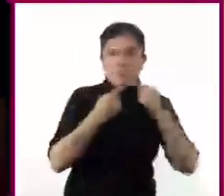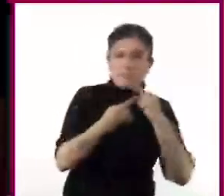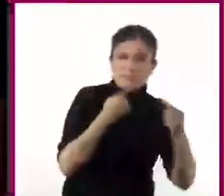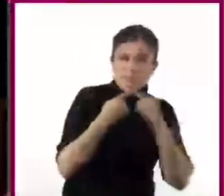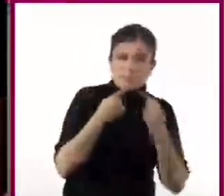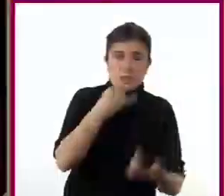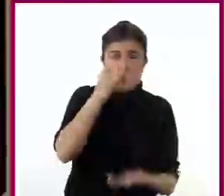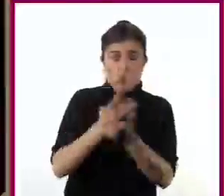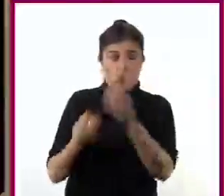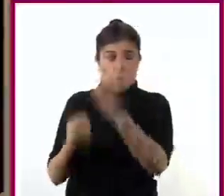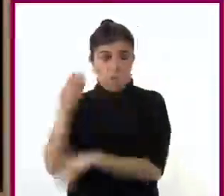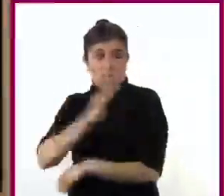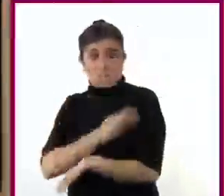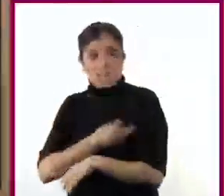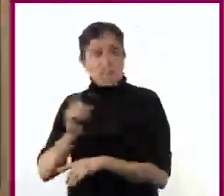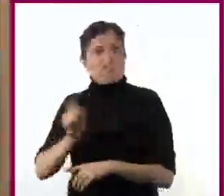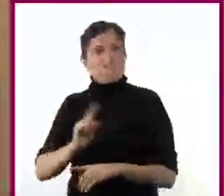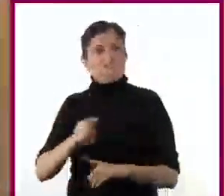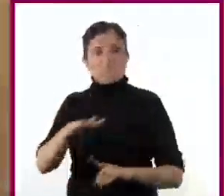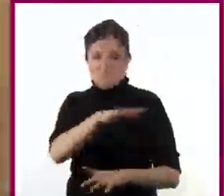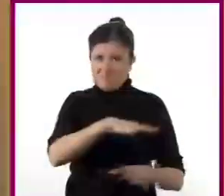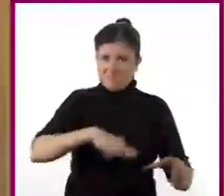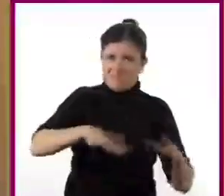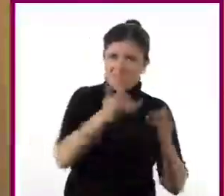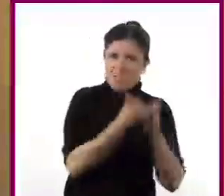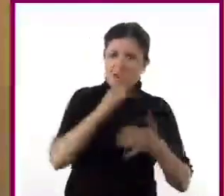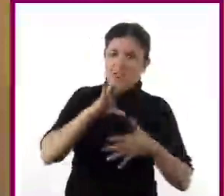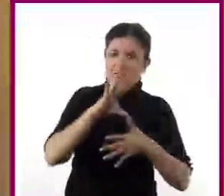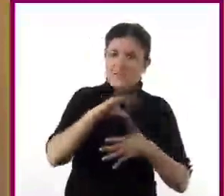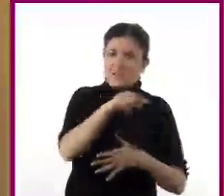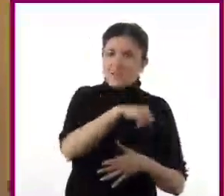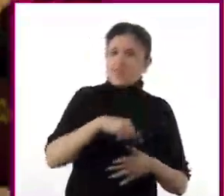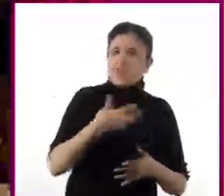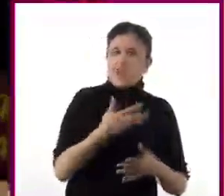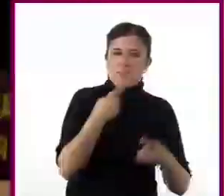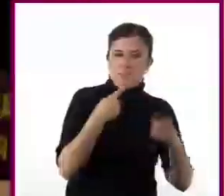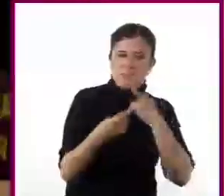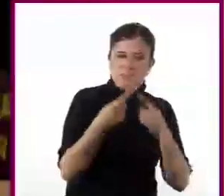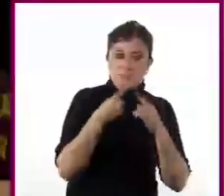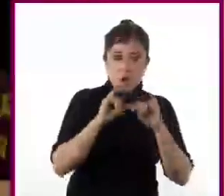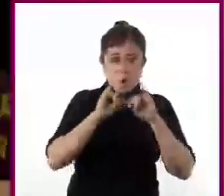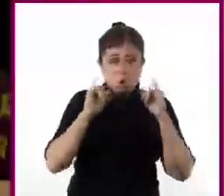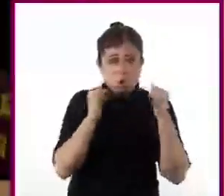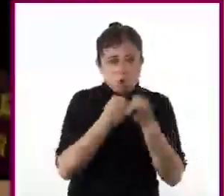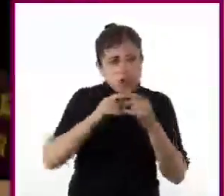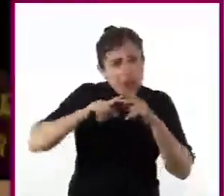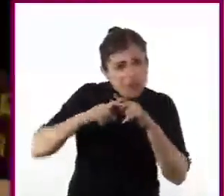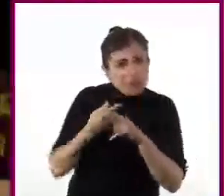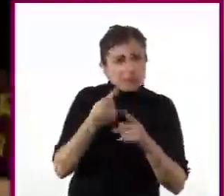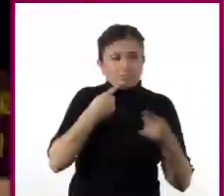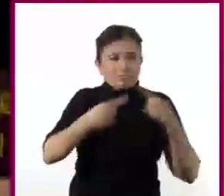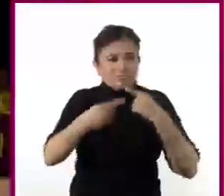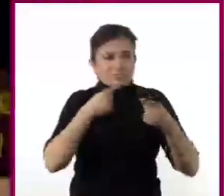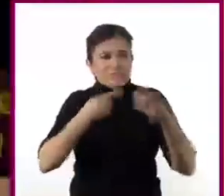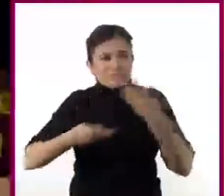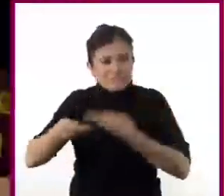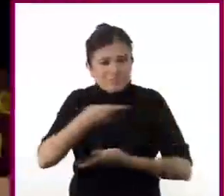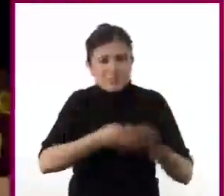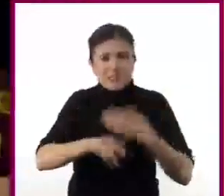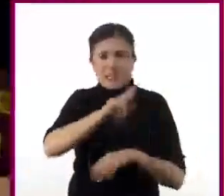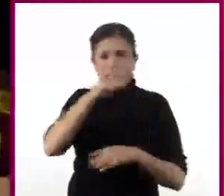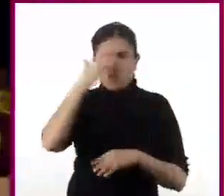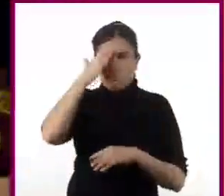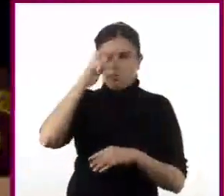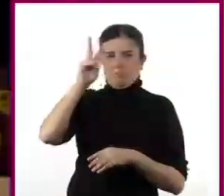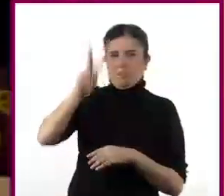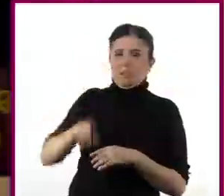no solo en Nueva España, sino en las principales ciudades americanas. Las juntas empezaron en general reconociendo la autoridad